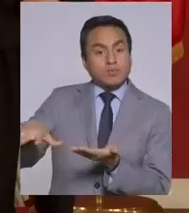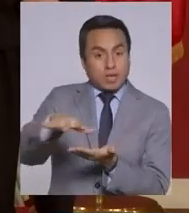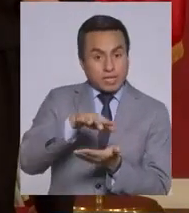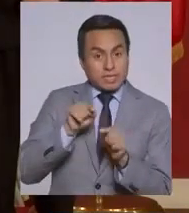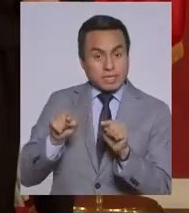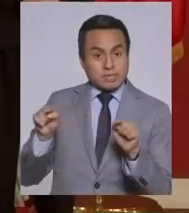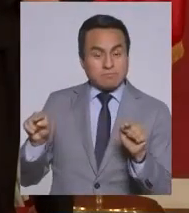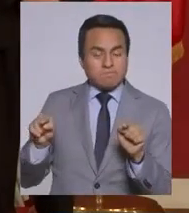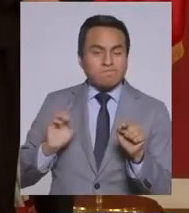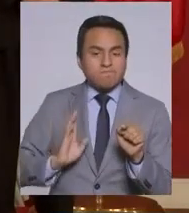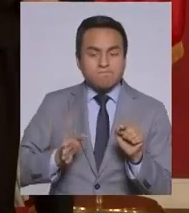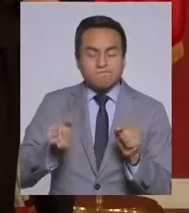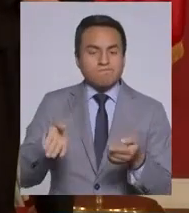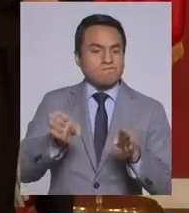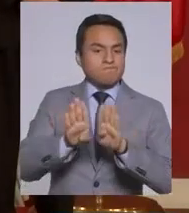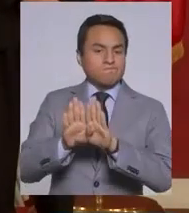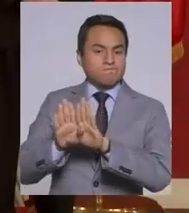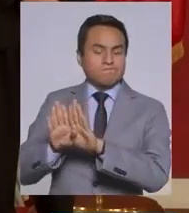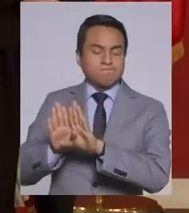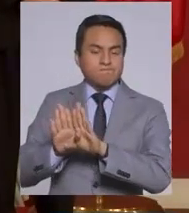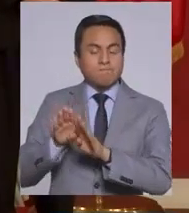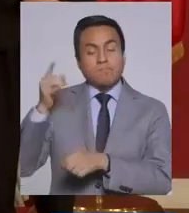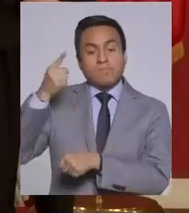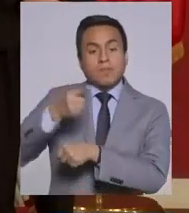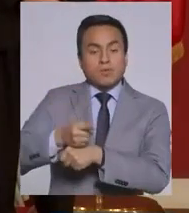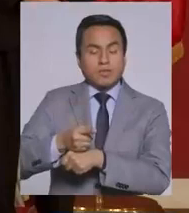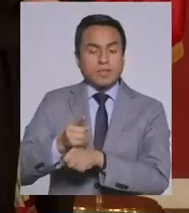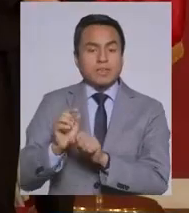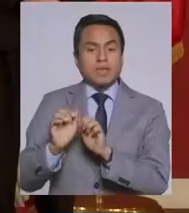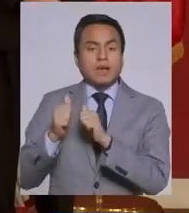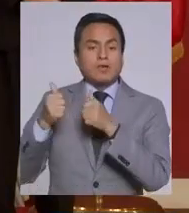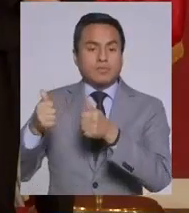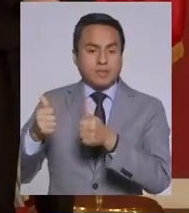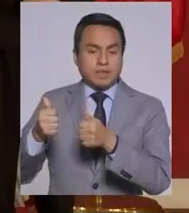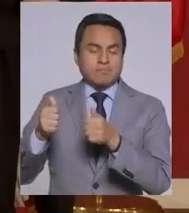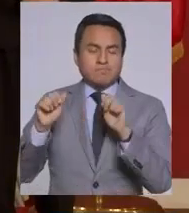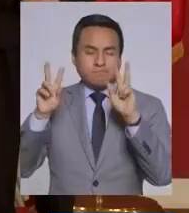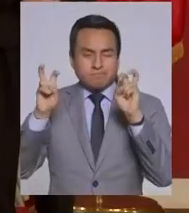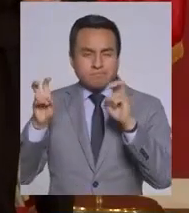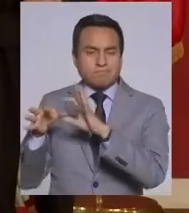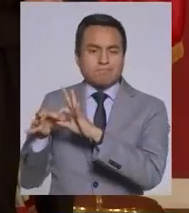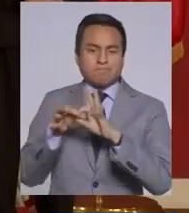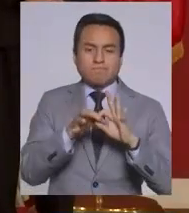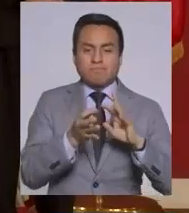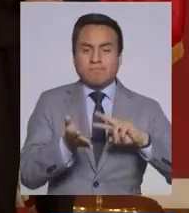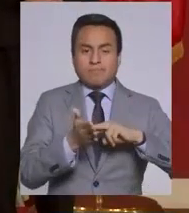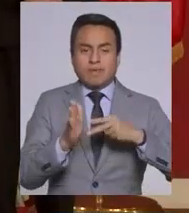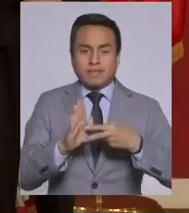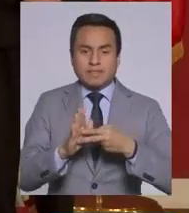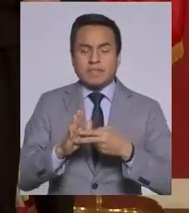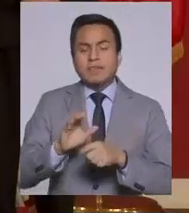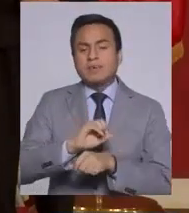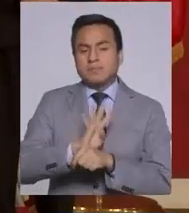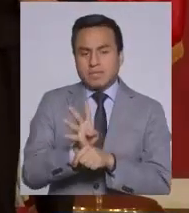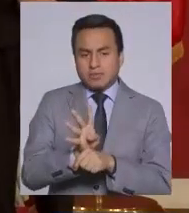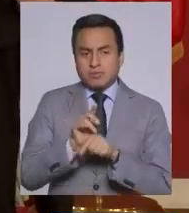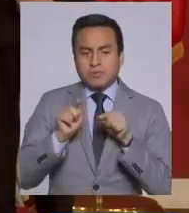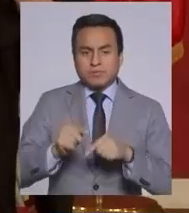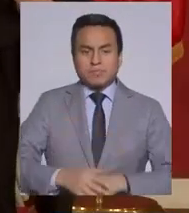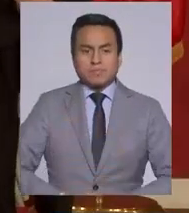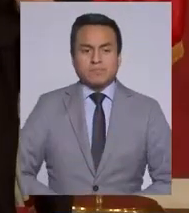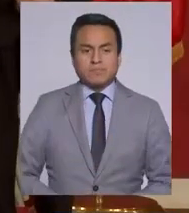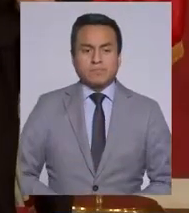educacionales estén cerrados por orden de la autoridad debido a la crisis y la pandemia del